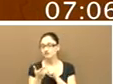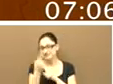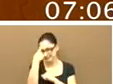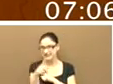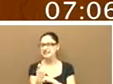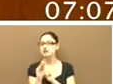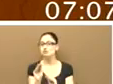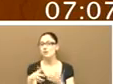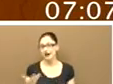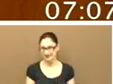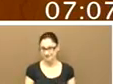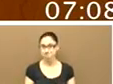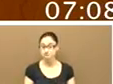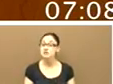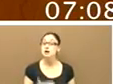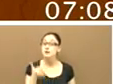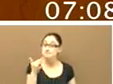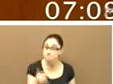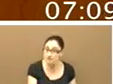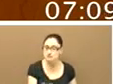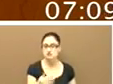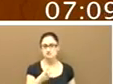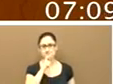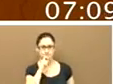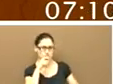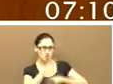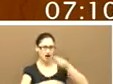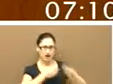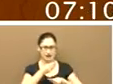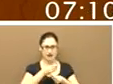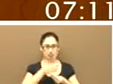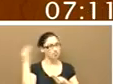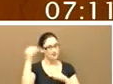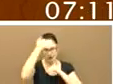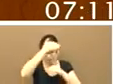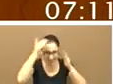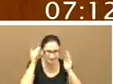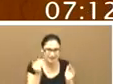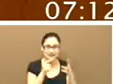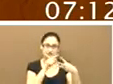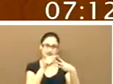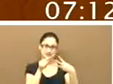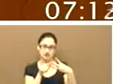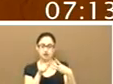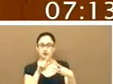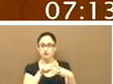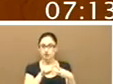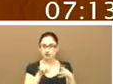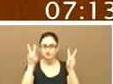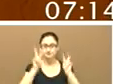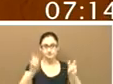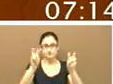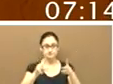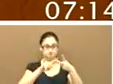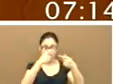superar sus desafíos exige que se centre y que nos centremos todos en tres pilares la innovación la